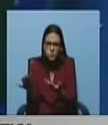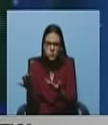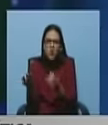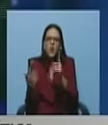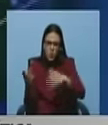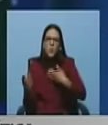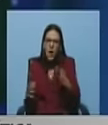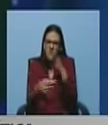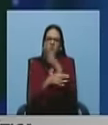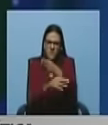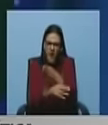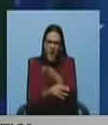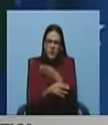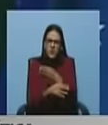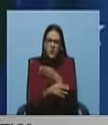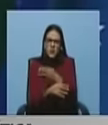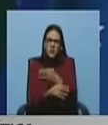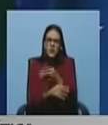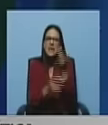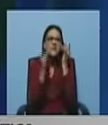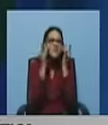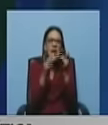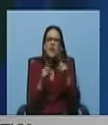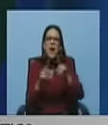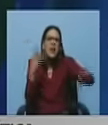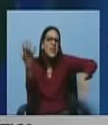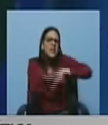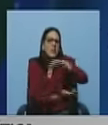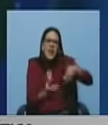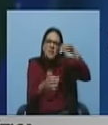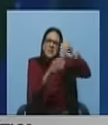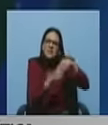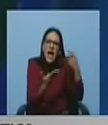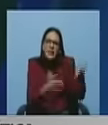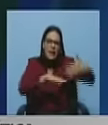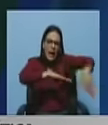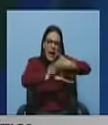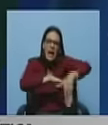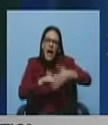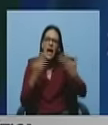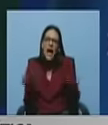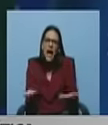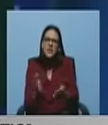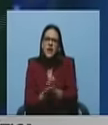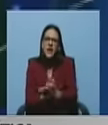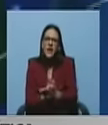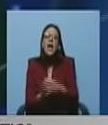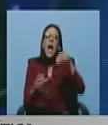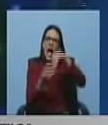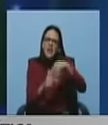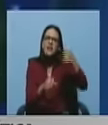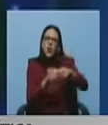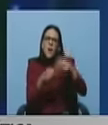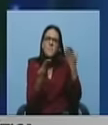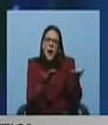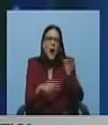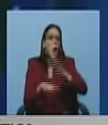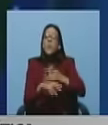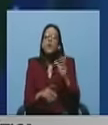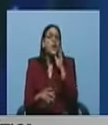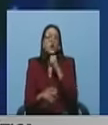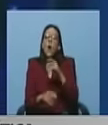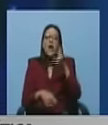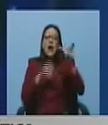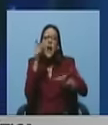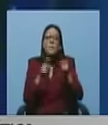pueden ir a Maracaibo y ven el desastre de las calles de Maracaibo porque nadie recoge la